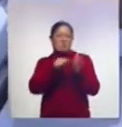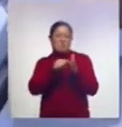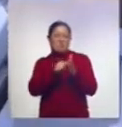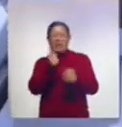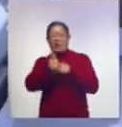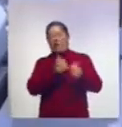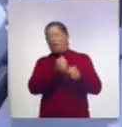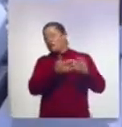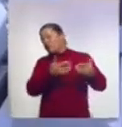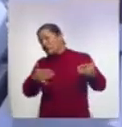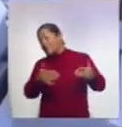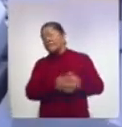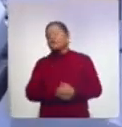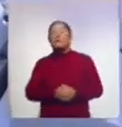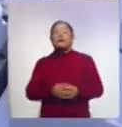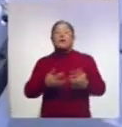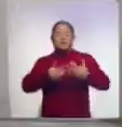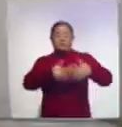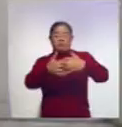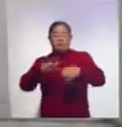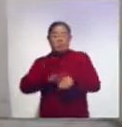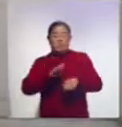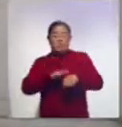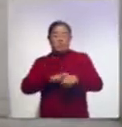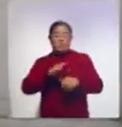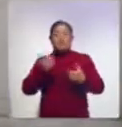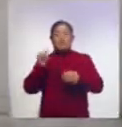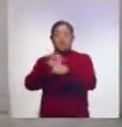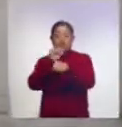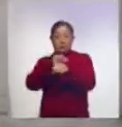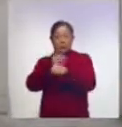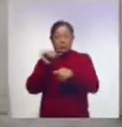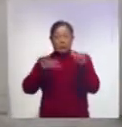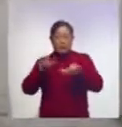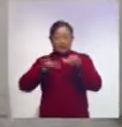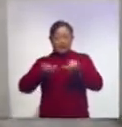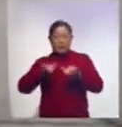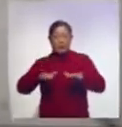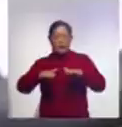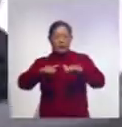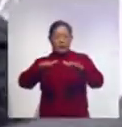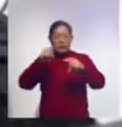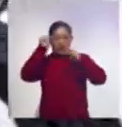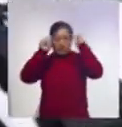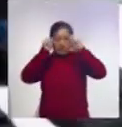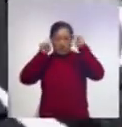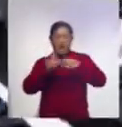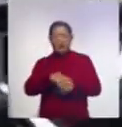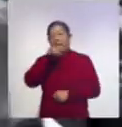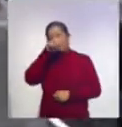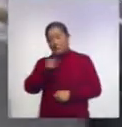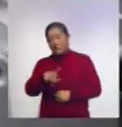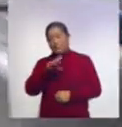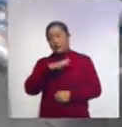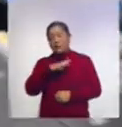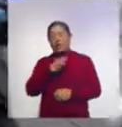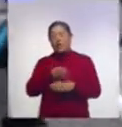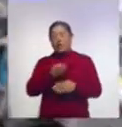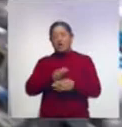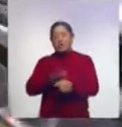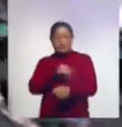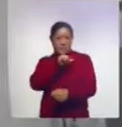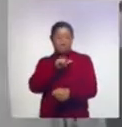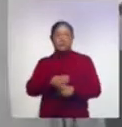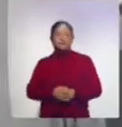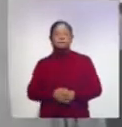mayor crecimiento han sido la automotriz, metalmecánica, química y manufacturera, además de resaltar que durante la actual